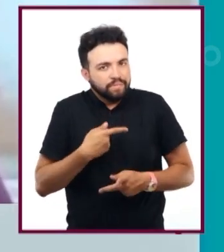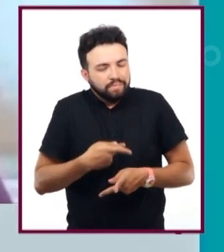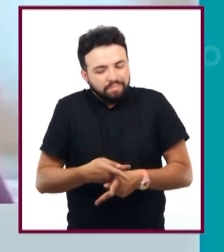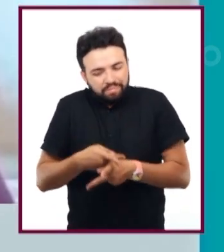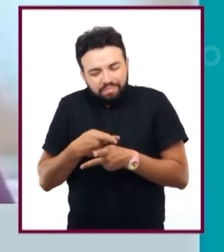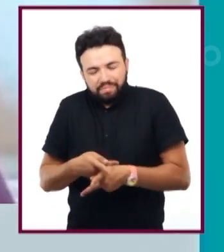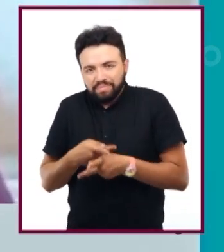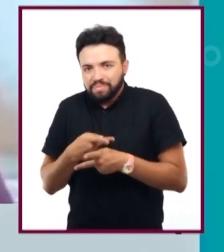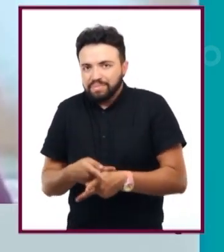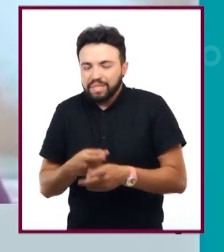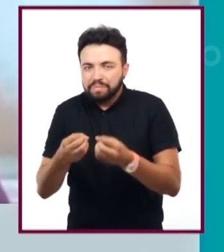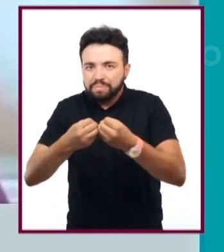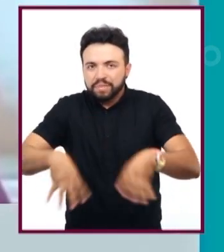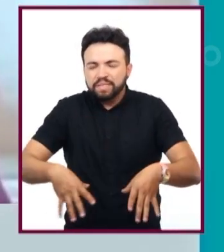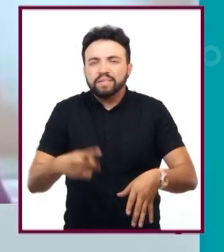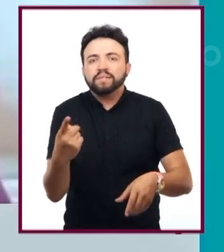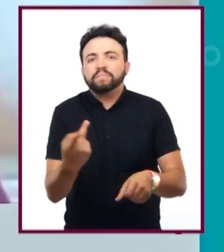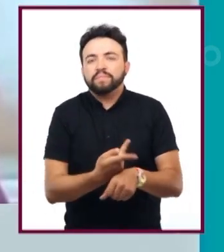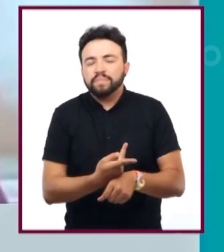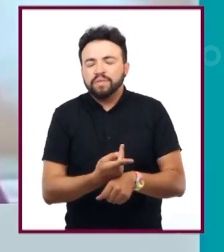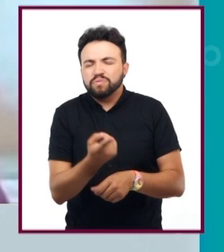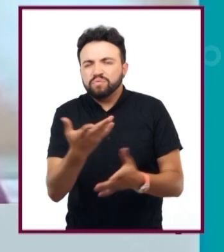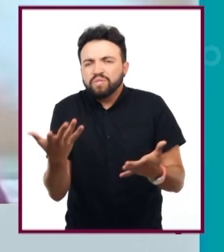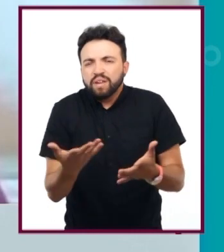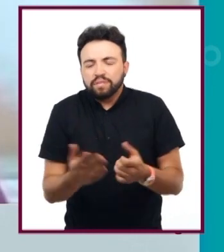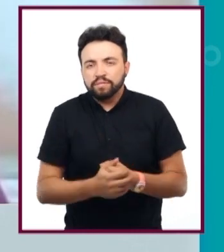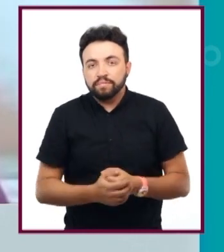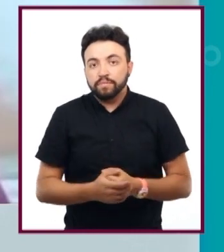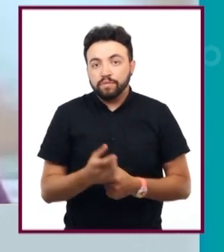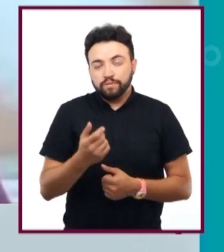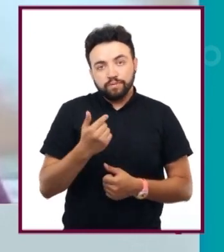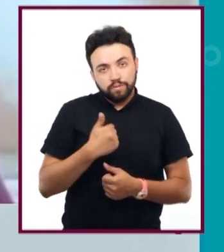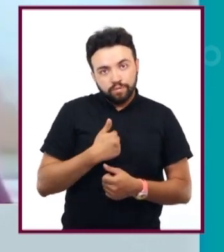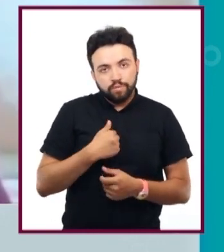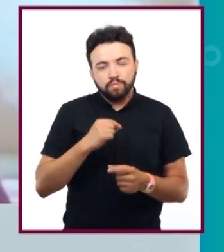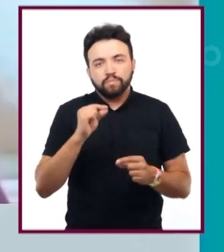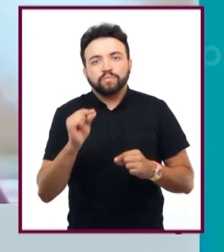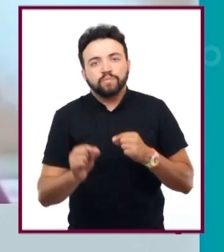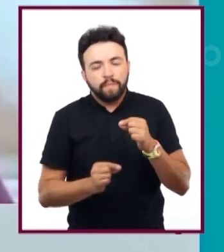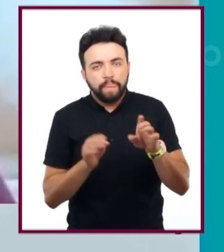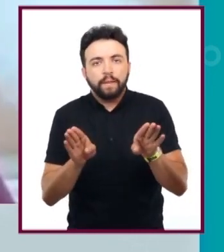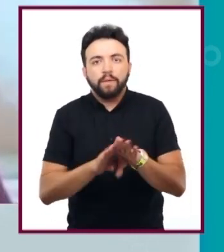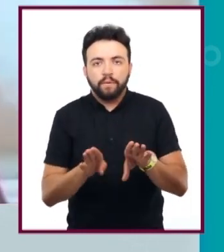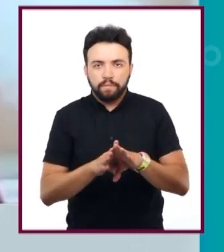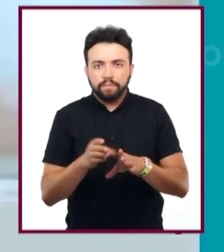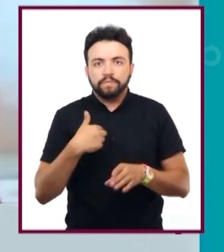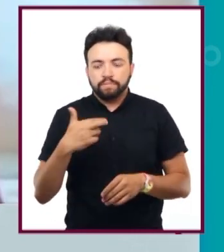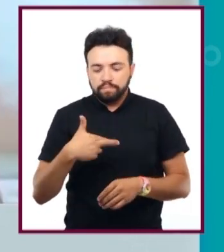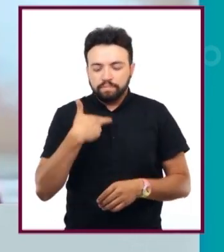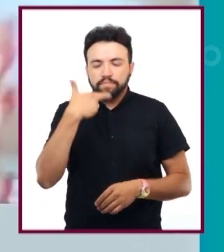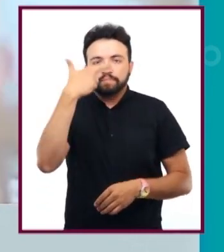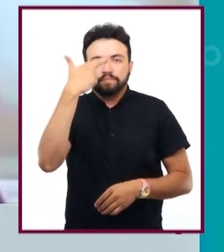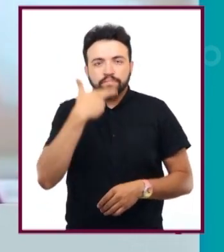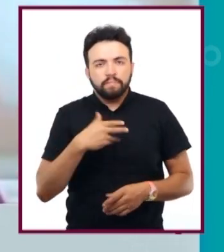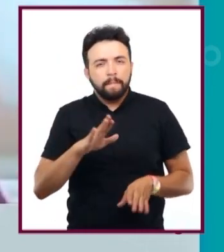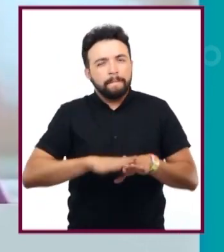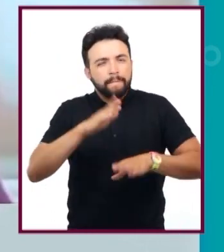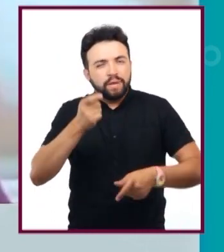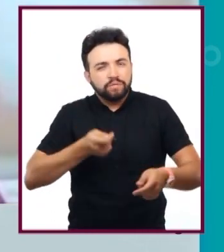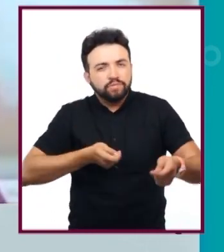Trato de controlar mis pensamientos, de respirar y de mantenerme enfocada